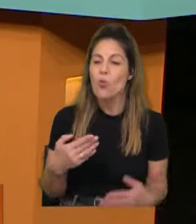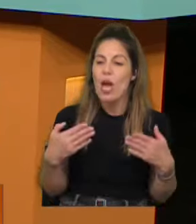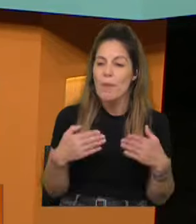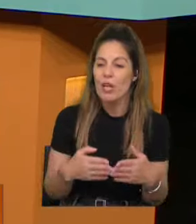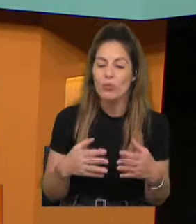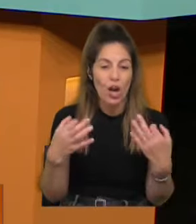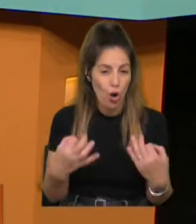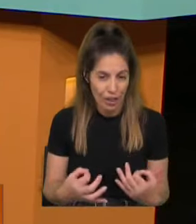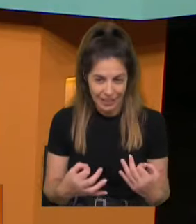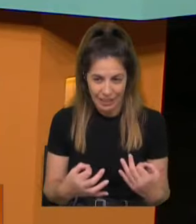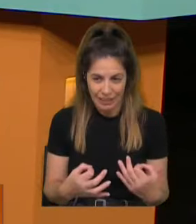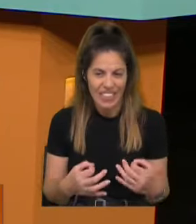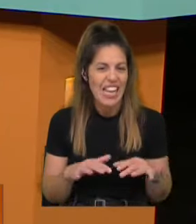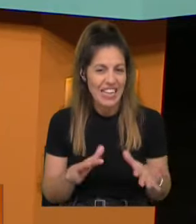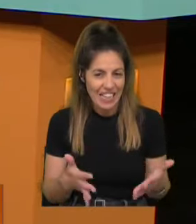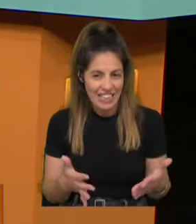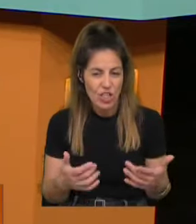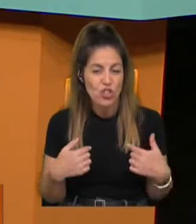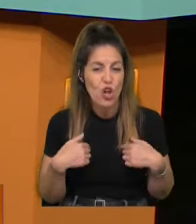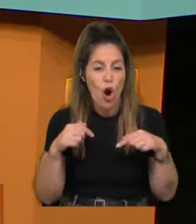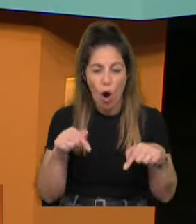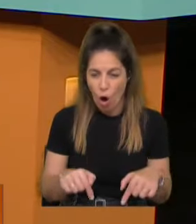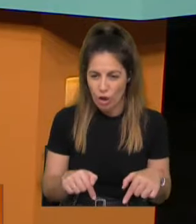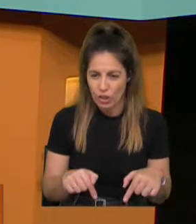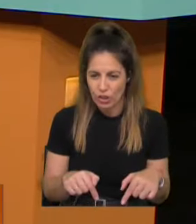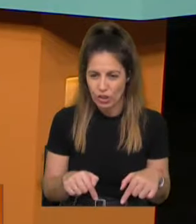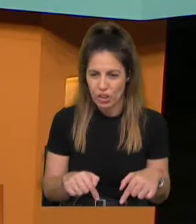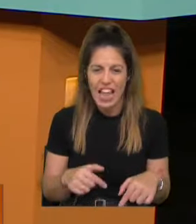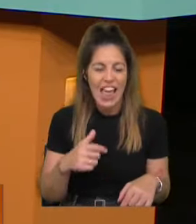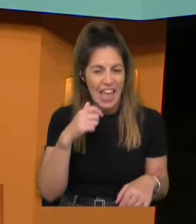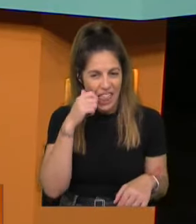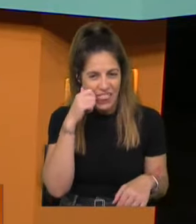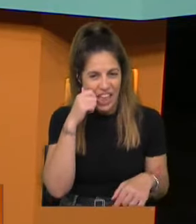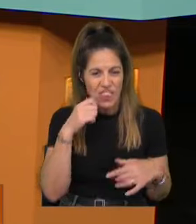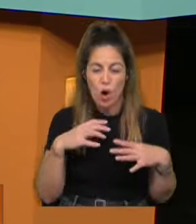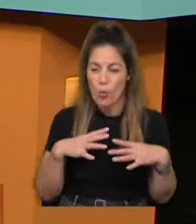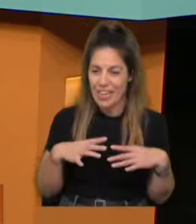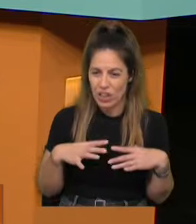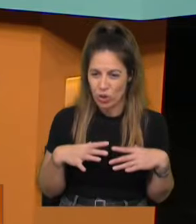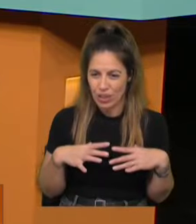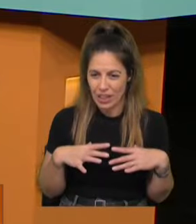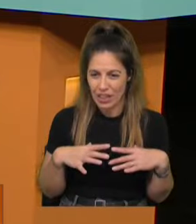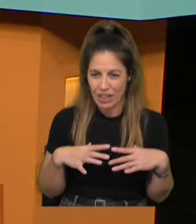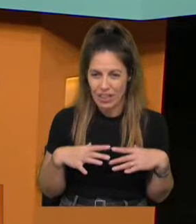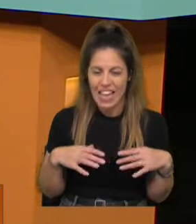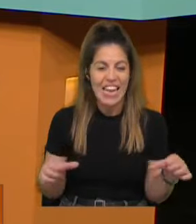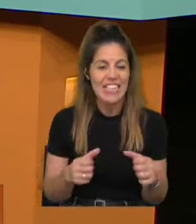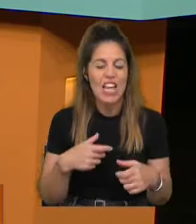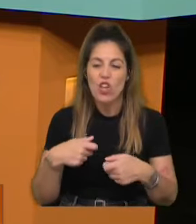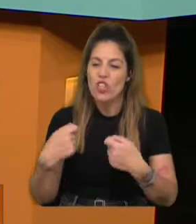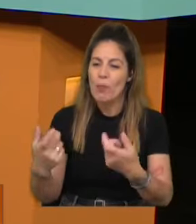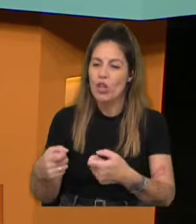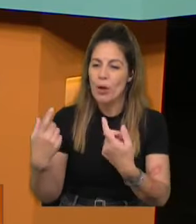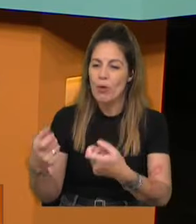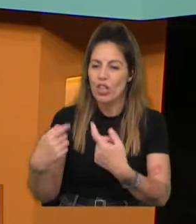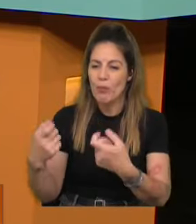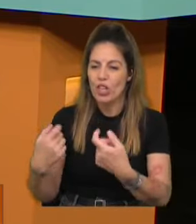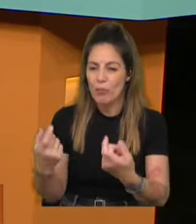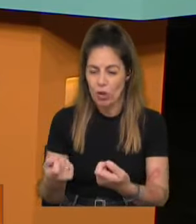concrets ima que es Yo hoy tengo la edad jubilatoria hice todos los aportes como tenía que